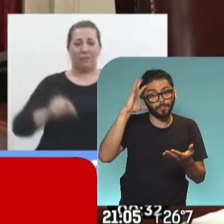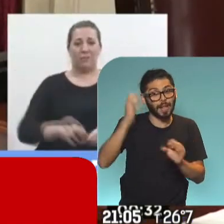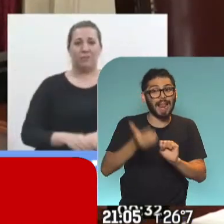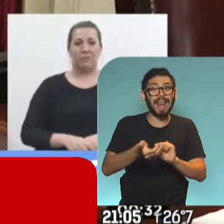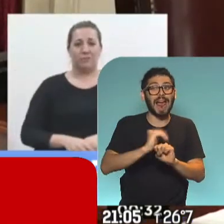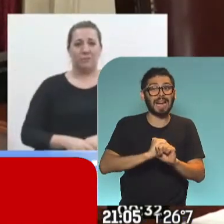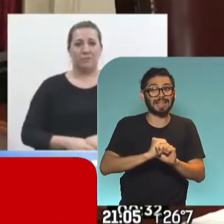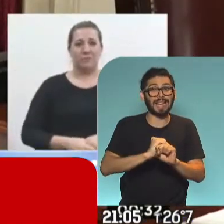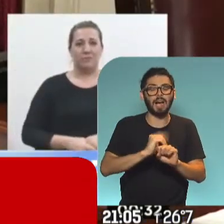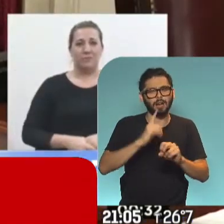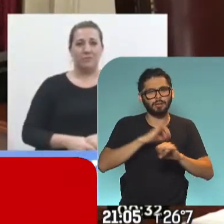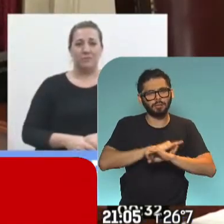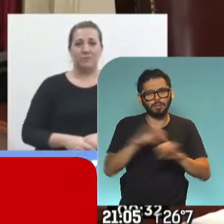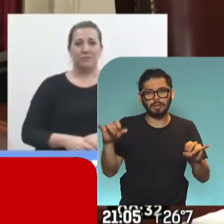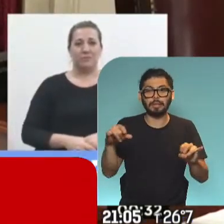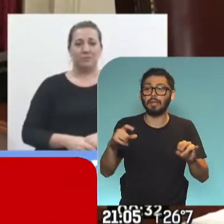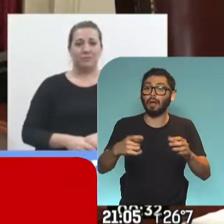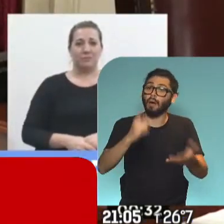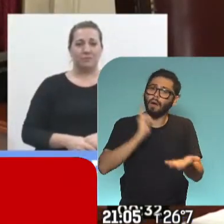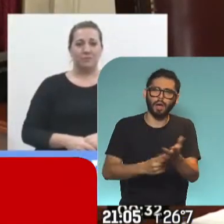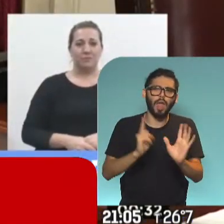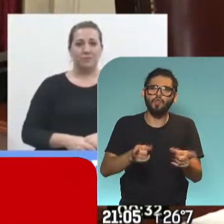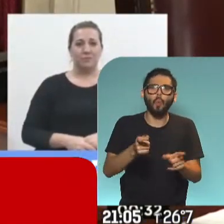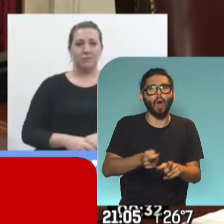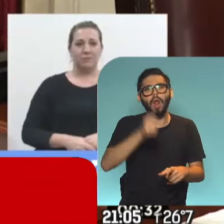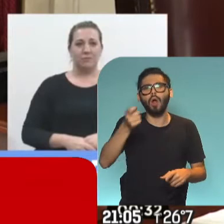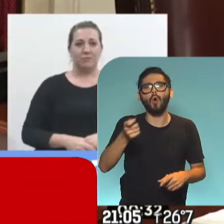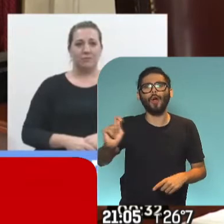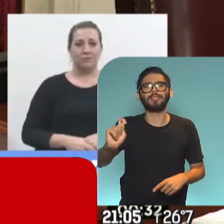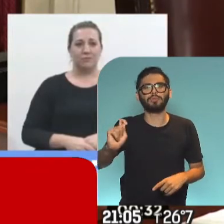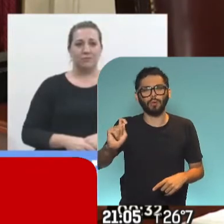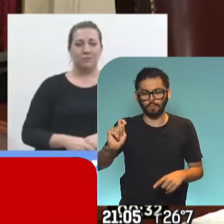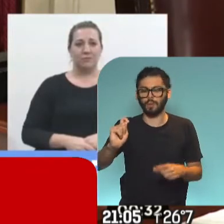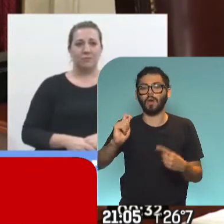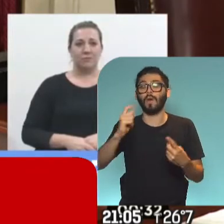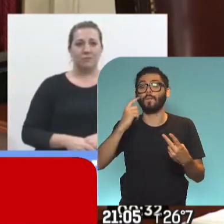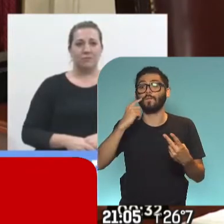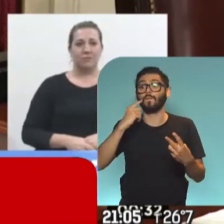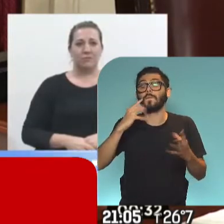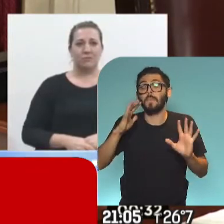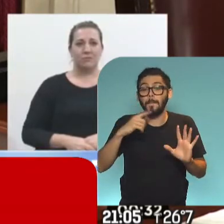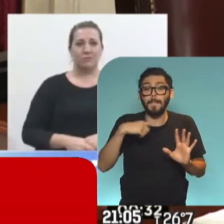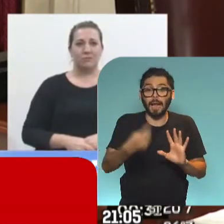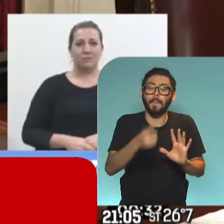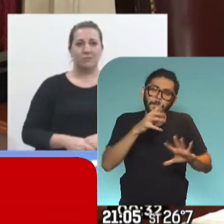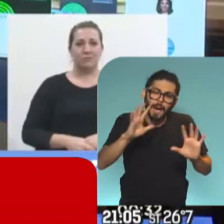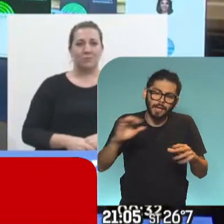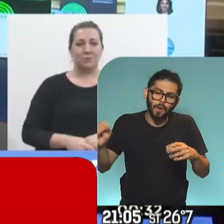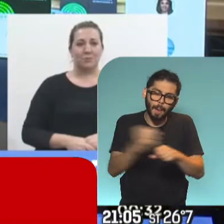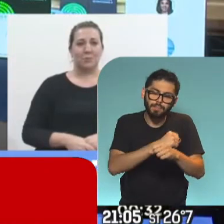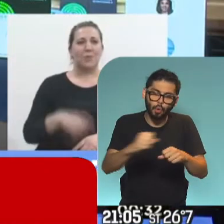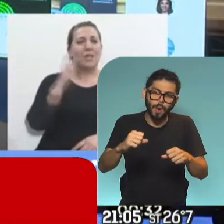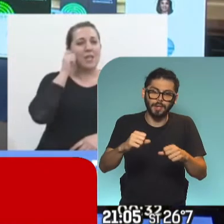Larreta anunció que llevará el tema a la Corte Suprema. Claro, ya hizo una presentación y mañana cuando, como todo indica, se apruebe este proyecto